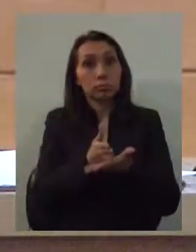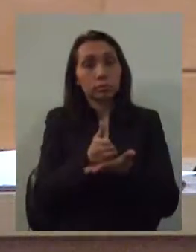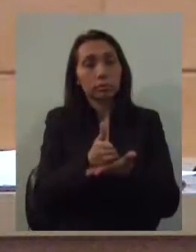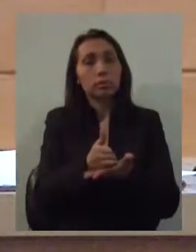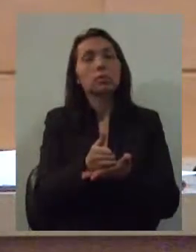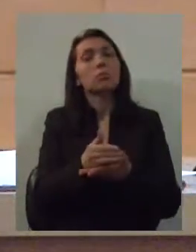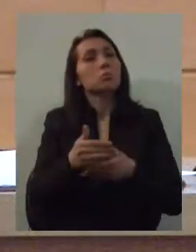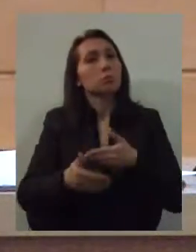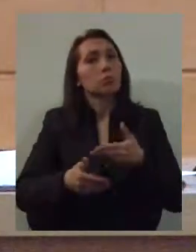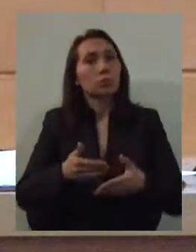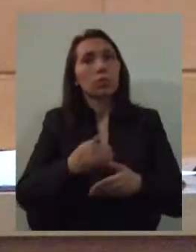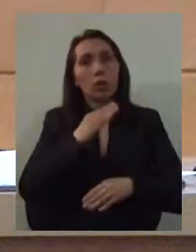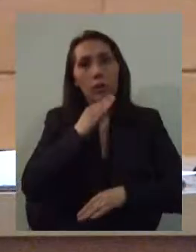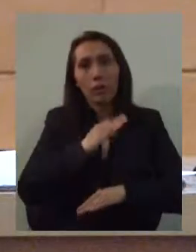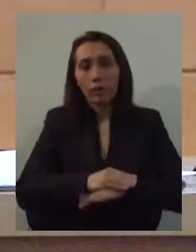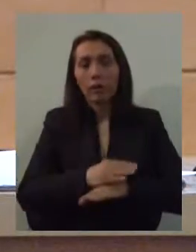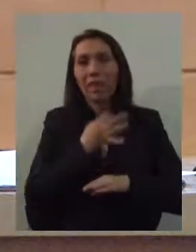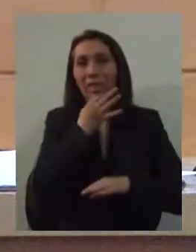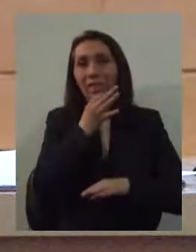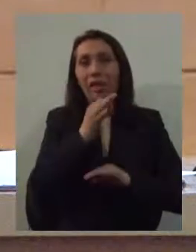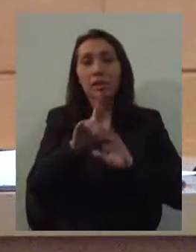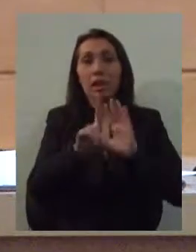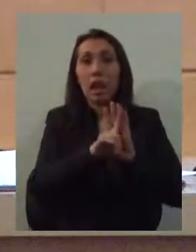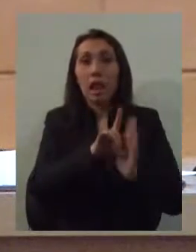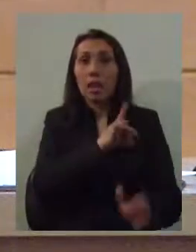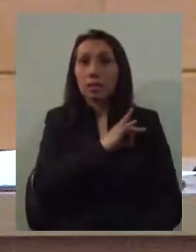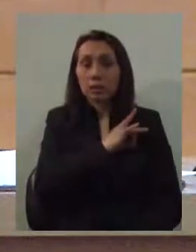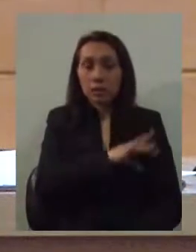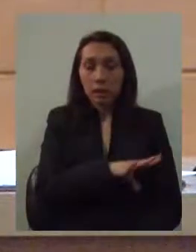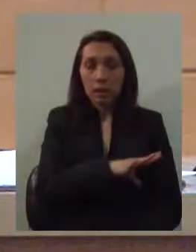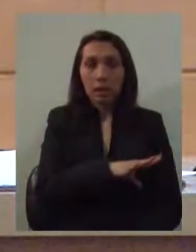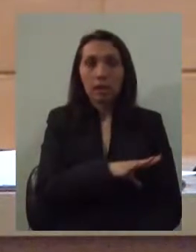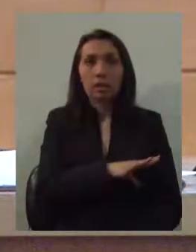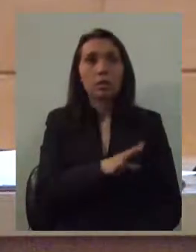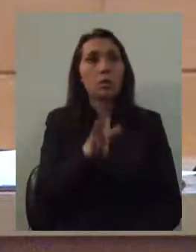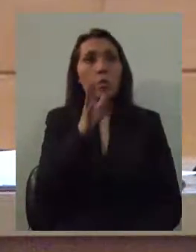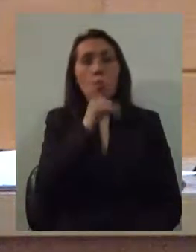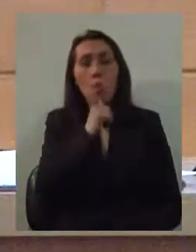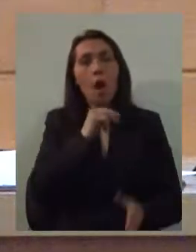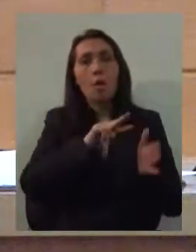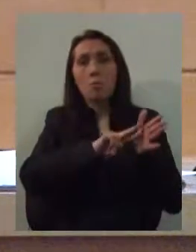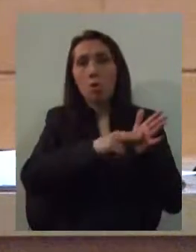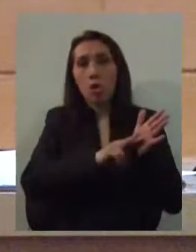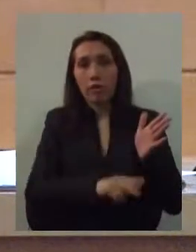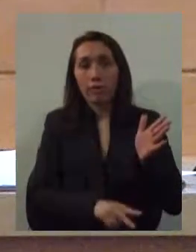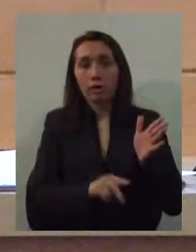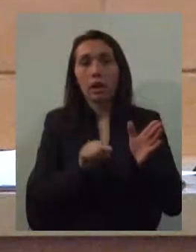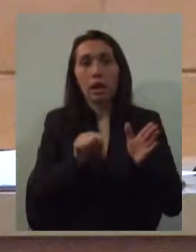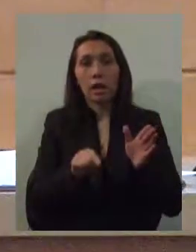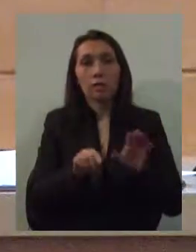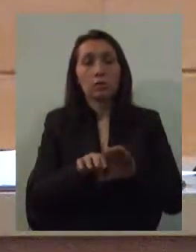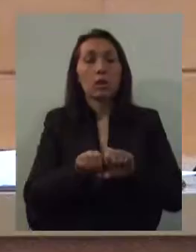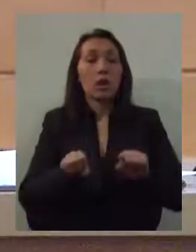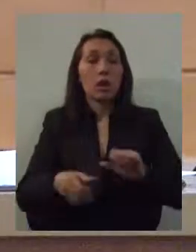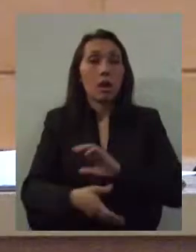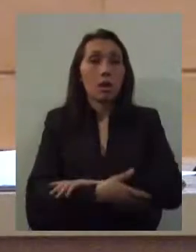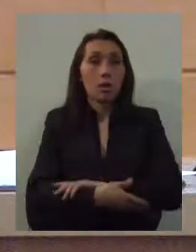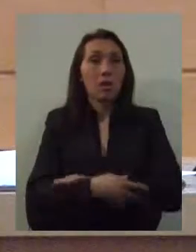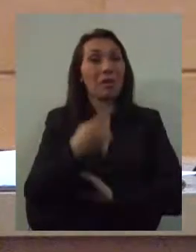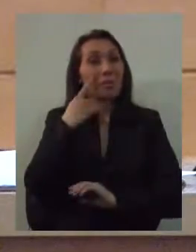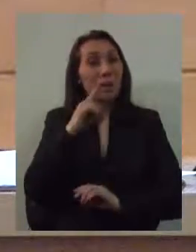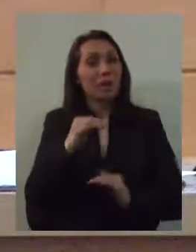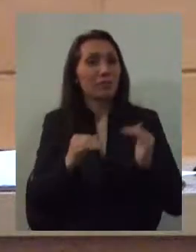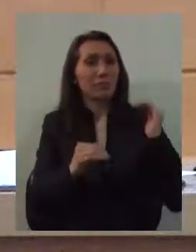se seguirán los procedimientos que establezca la ley chilena en cuanto no aparezcan modificados en dichos tratados. Pero la